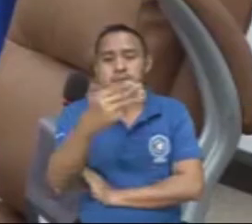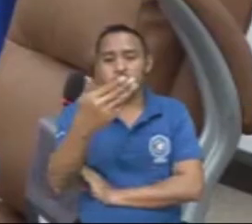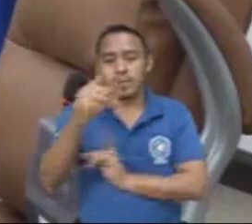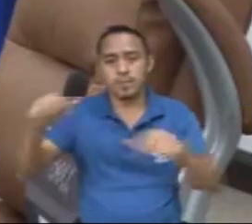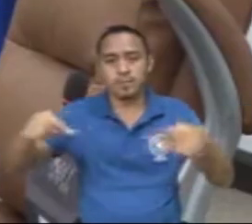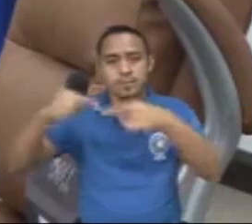darle interés